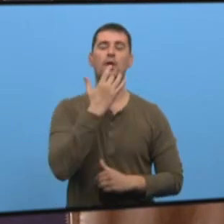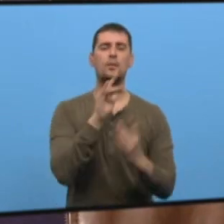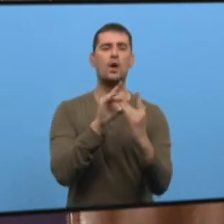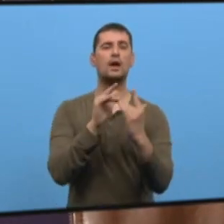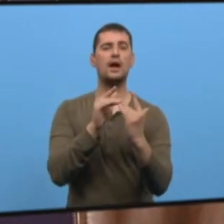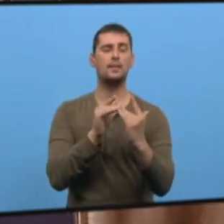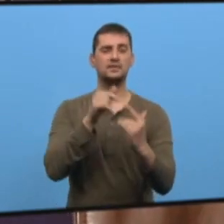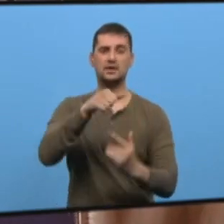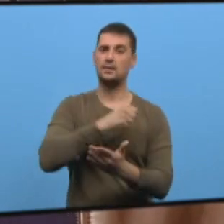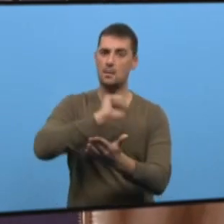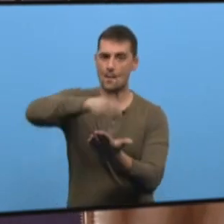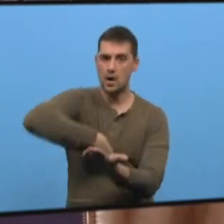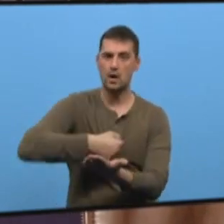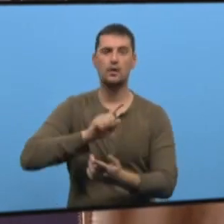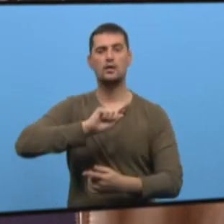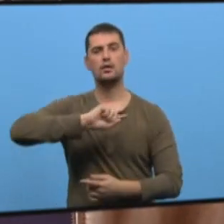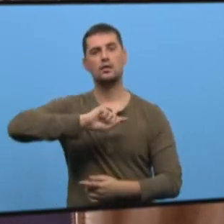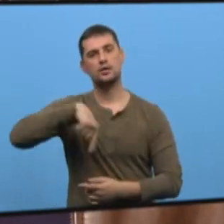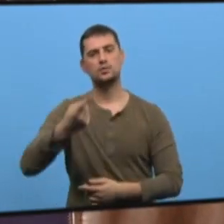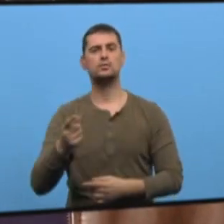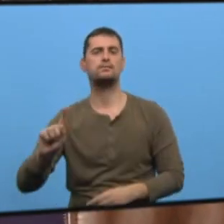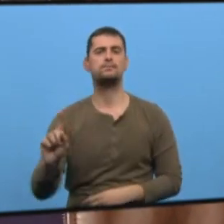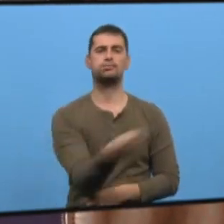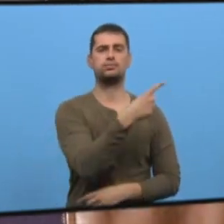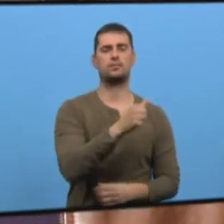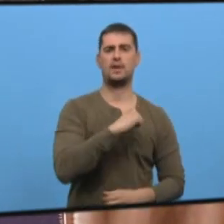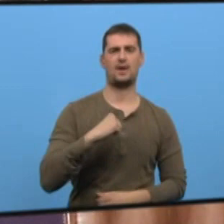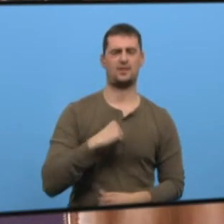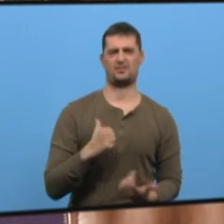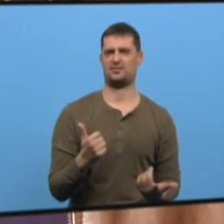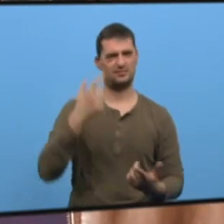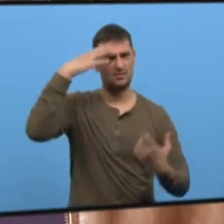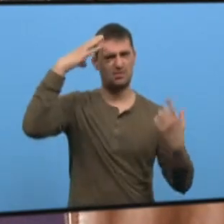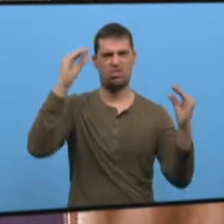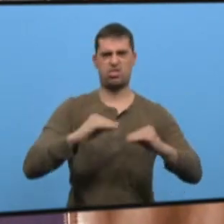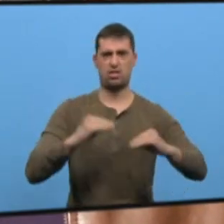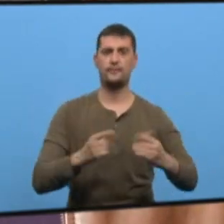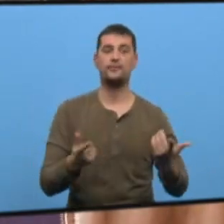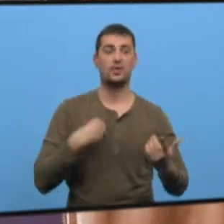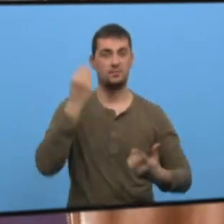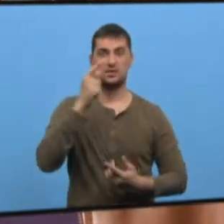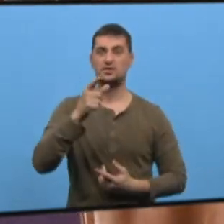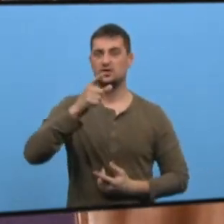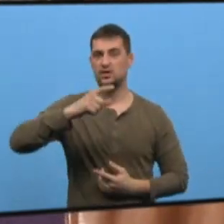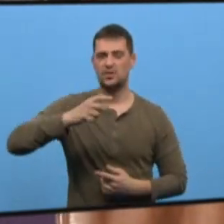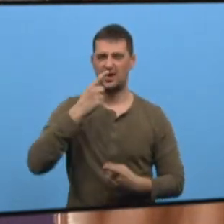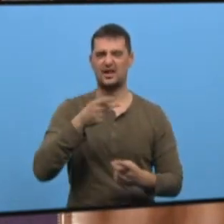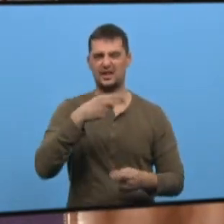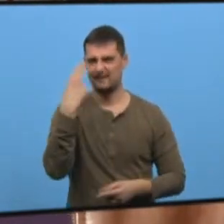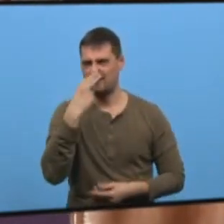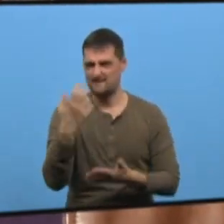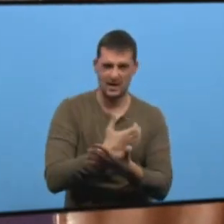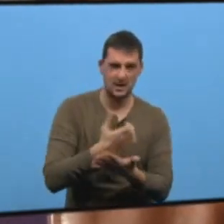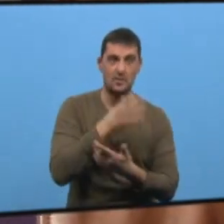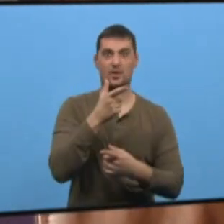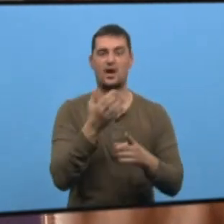hayas est desando Prados sens sup que todo será intereses porque teen concertos con privados que